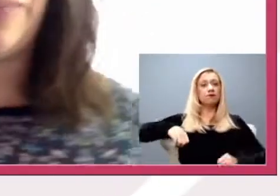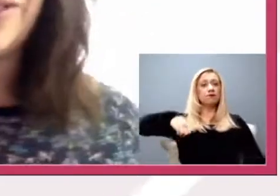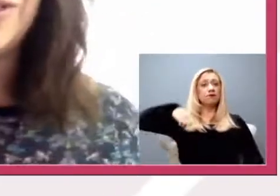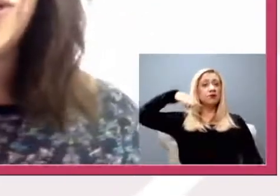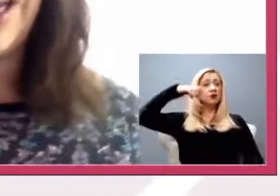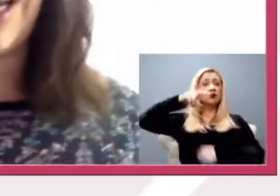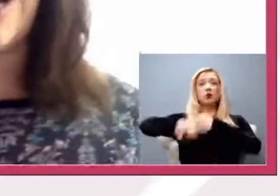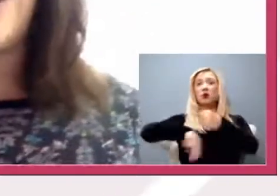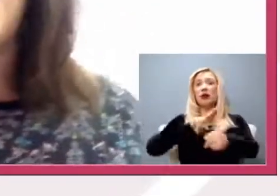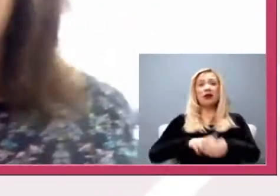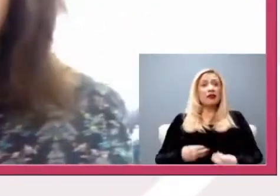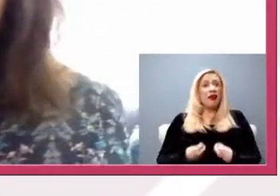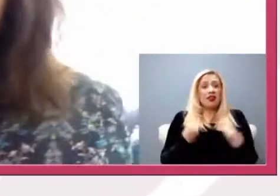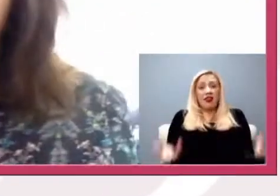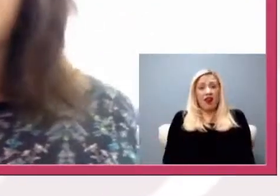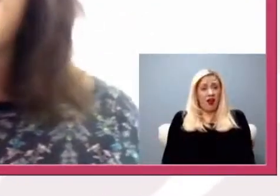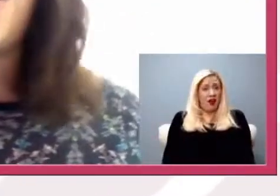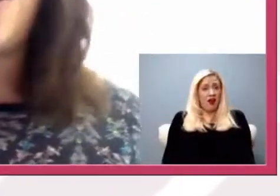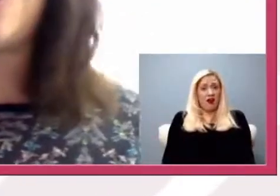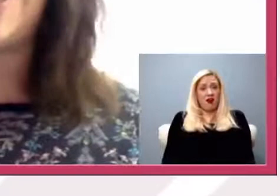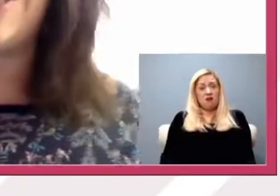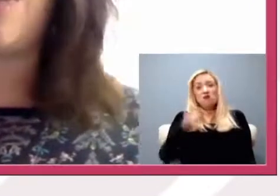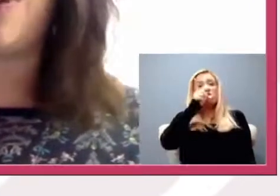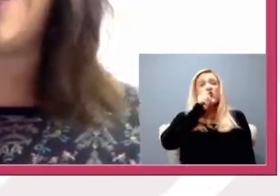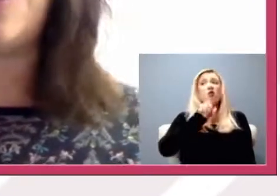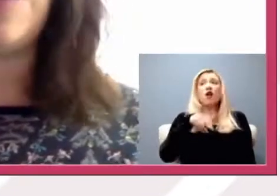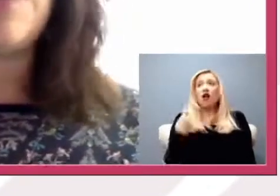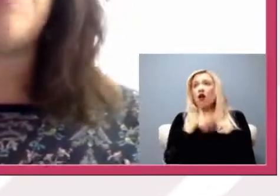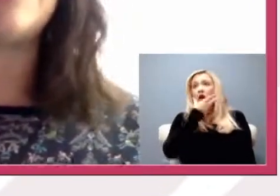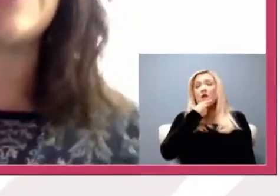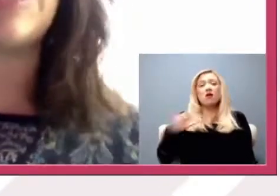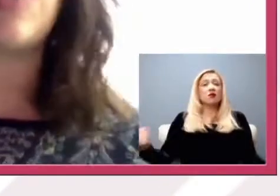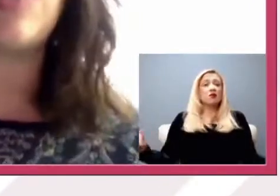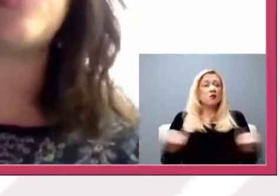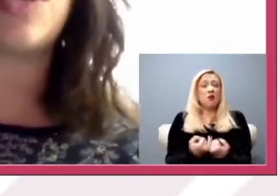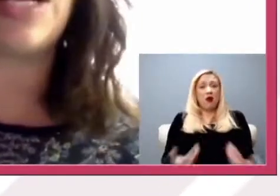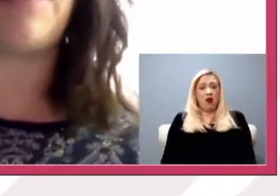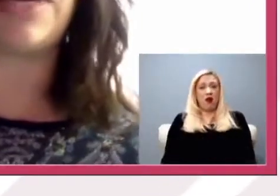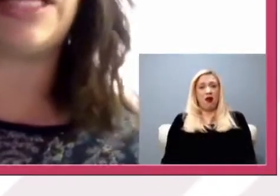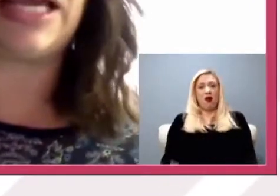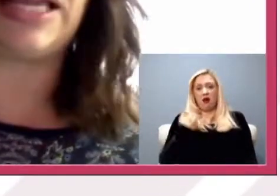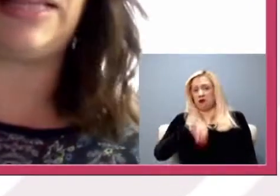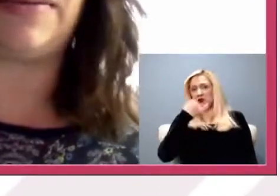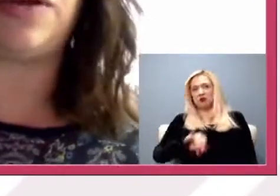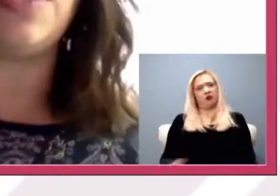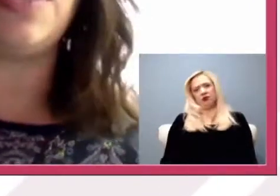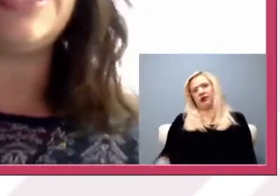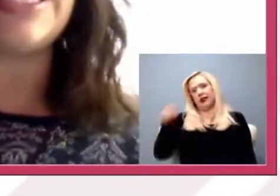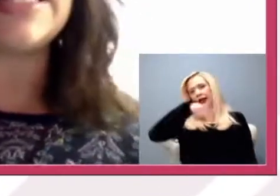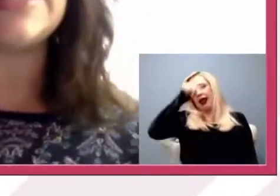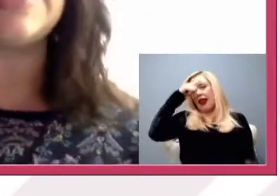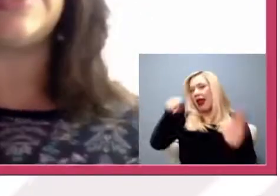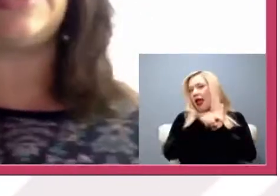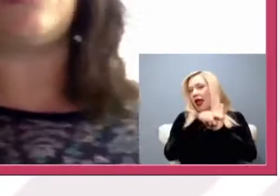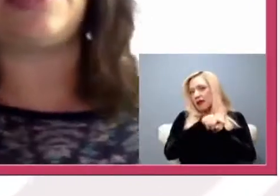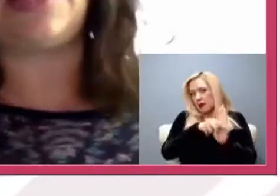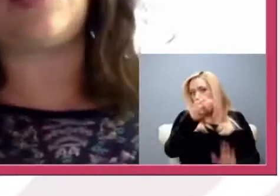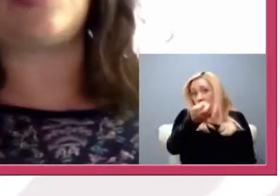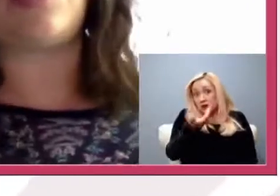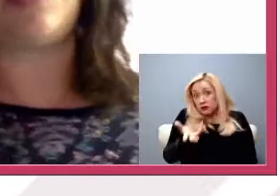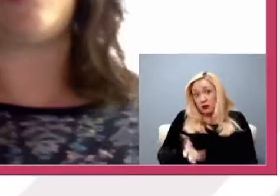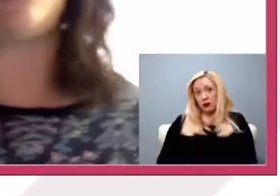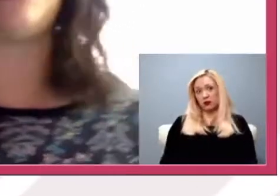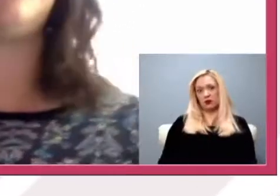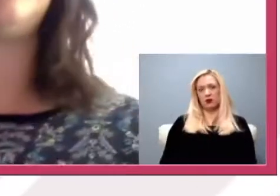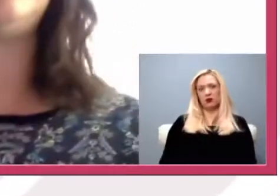vida, pues, ¿no? Y hay que reconocerla, que nos han dicho que no y nos castigan por eso, pues es creo que justo de la parte negativa, ¿no? Y en este sentido,